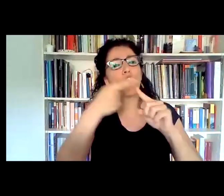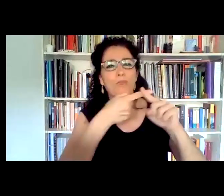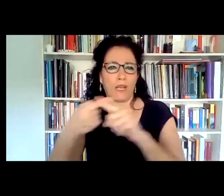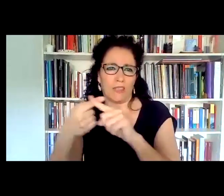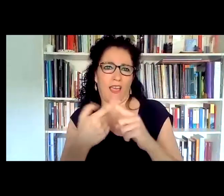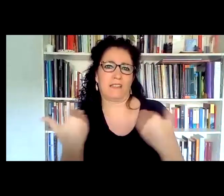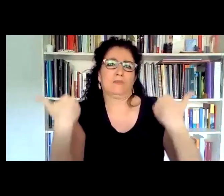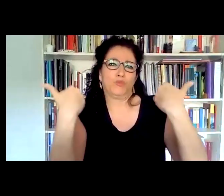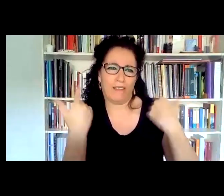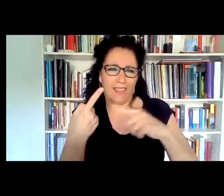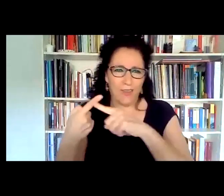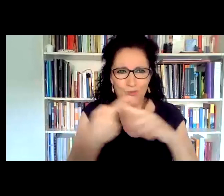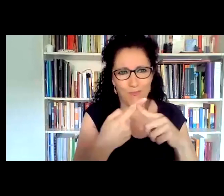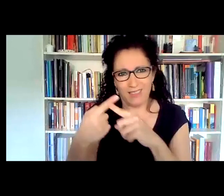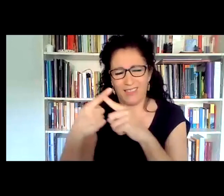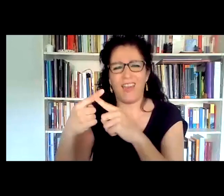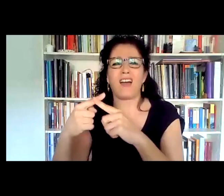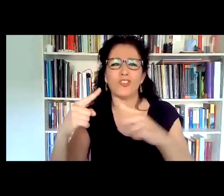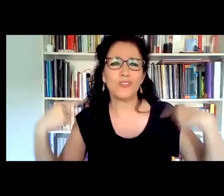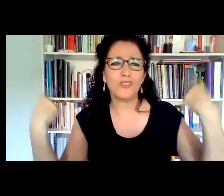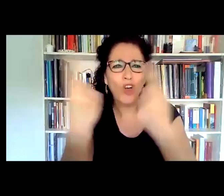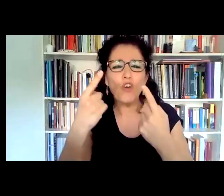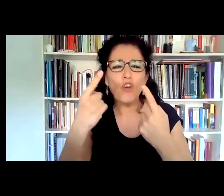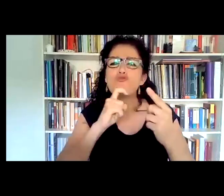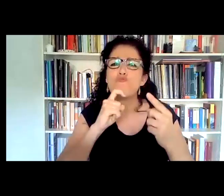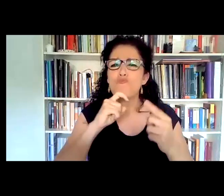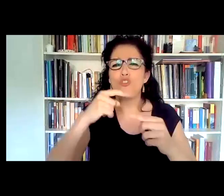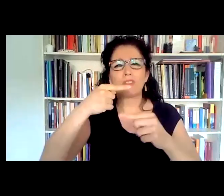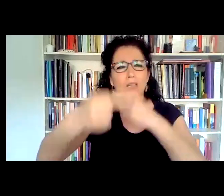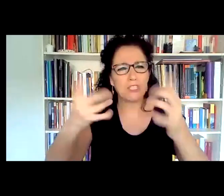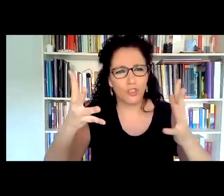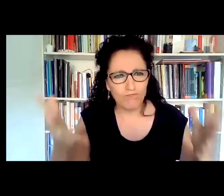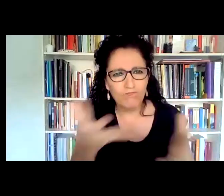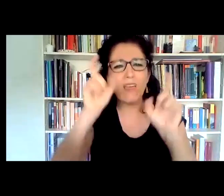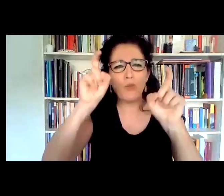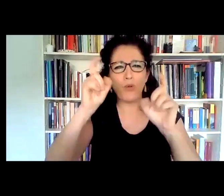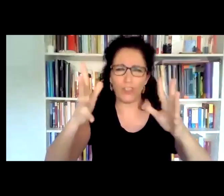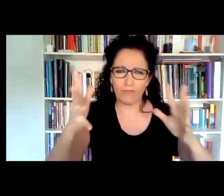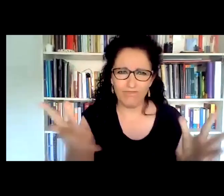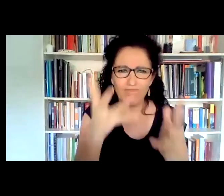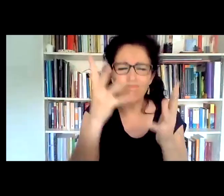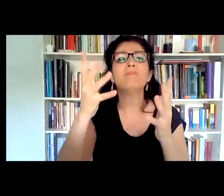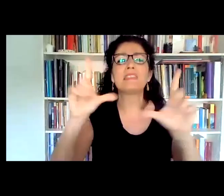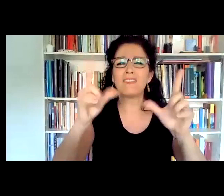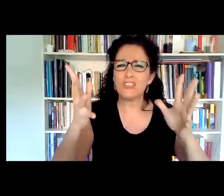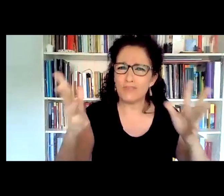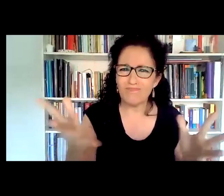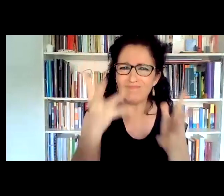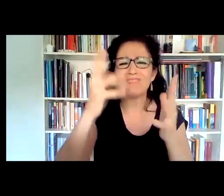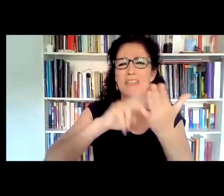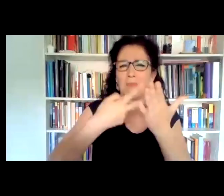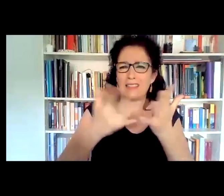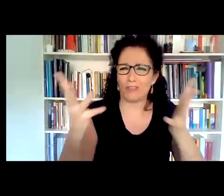intergeneracional, educación, televisión, pero la responsabilidad tiene que ser compartida por todos, fomentando